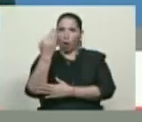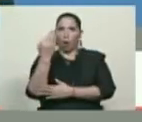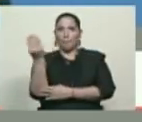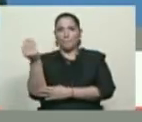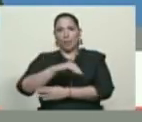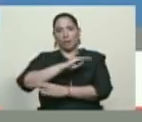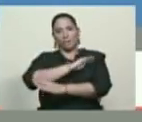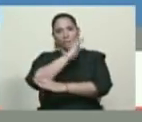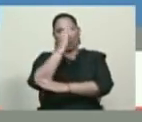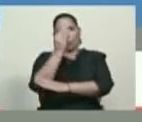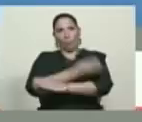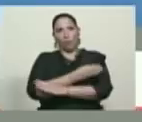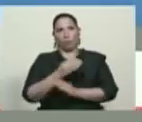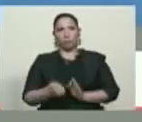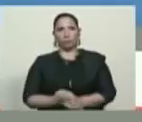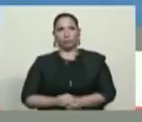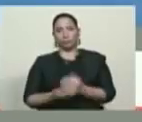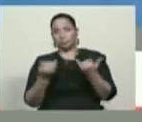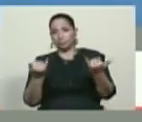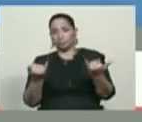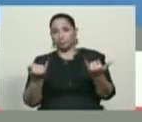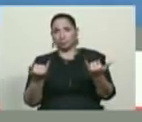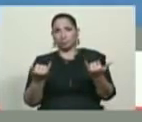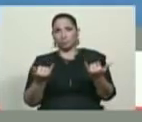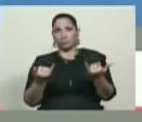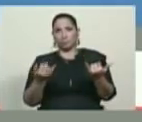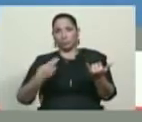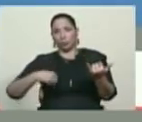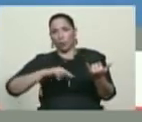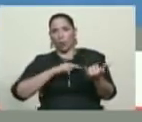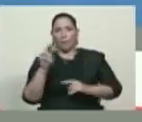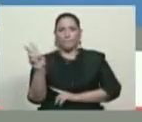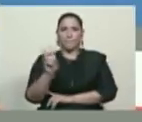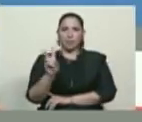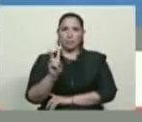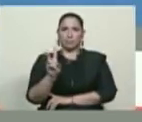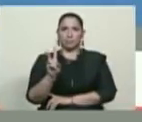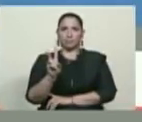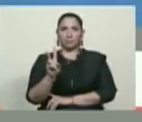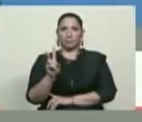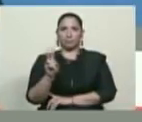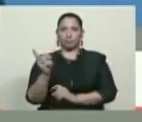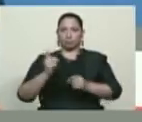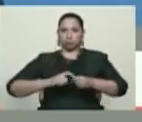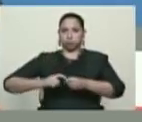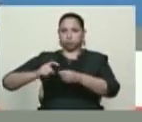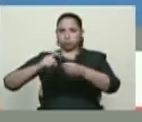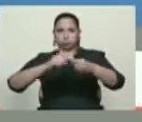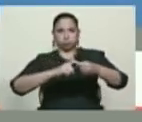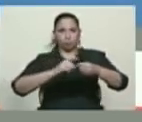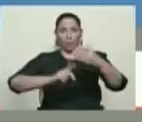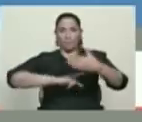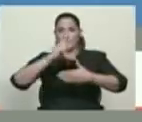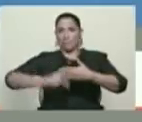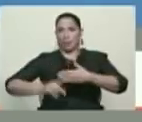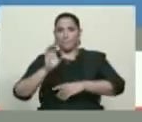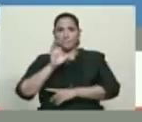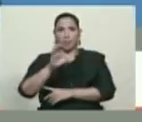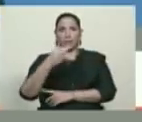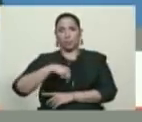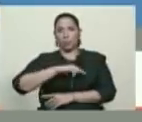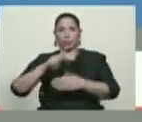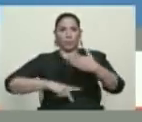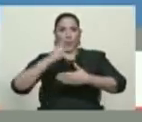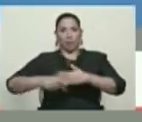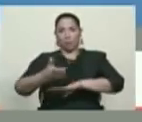fuerza en este momento. Nosotros en Venezuela hemos incorporado en el Plan de la Patria, que es nuestro plan